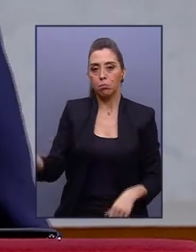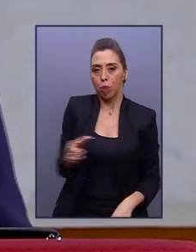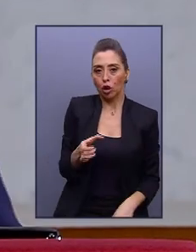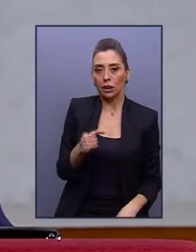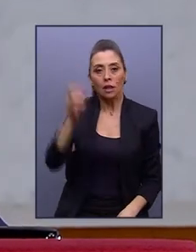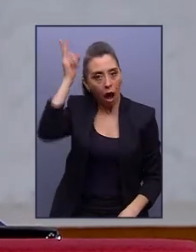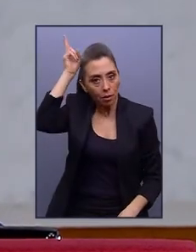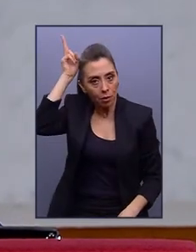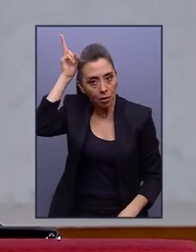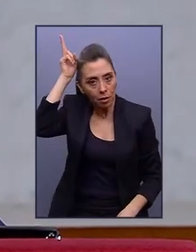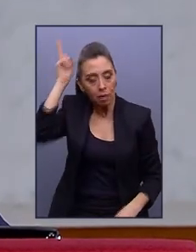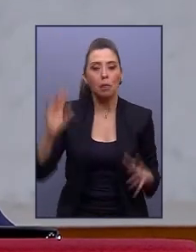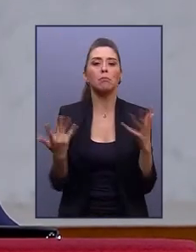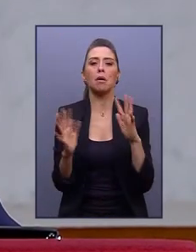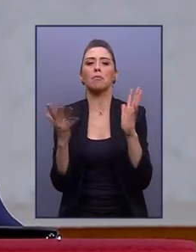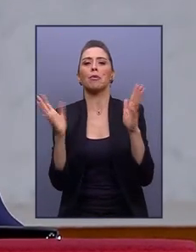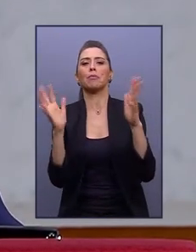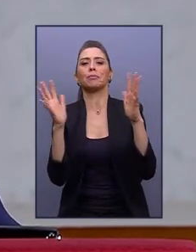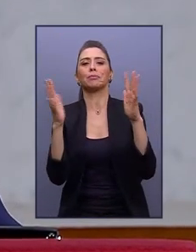indígena.